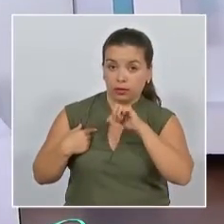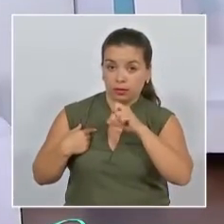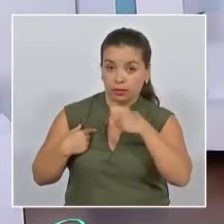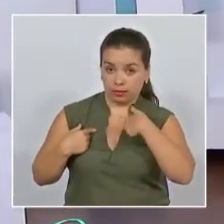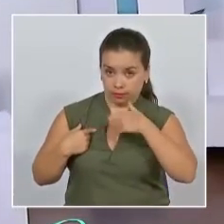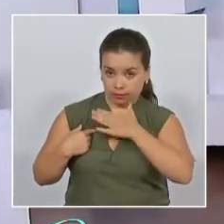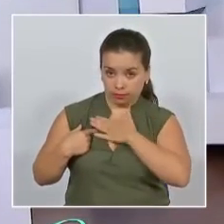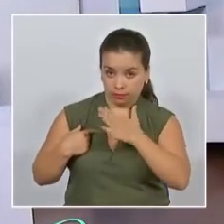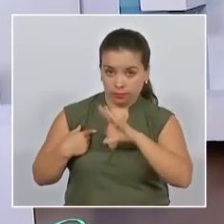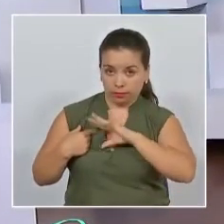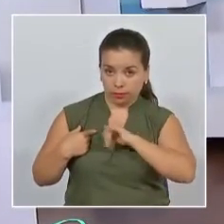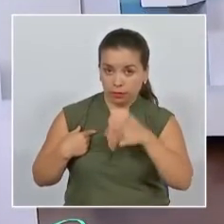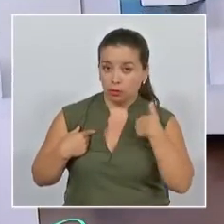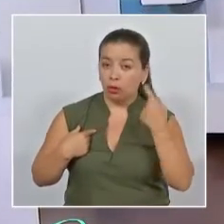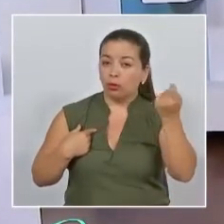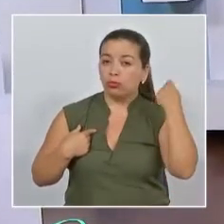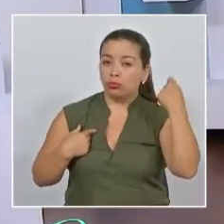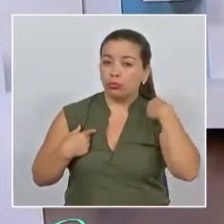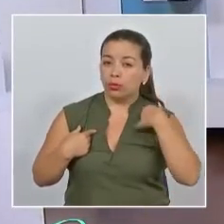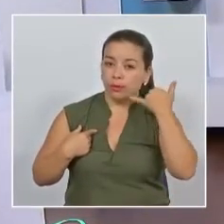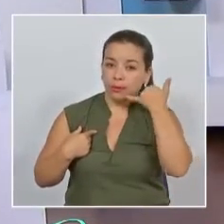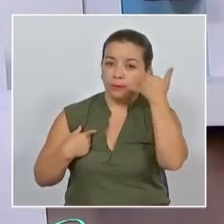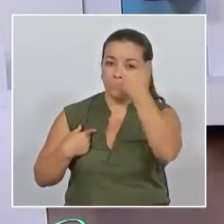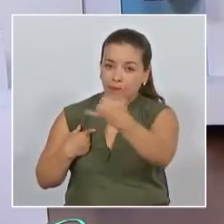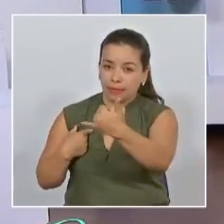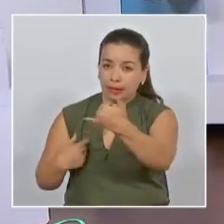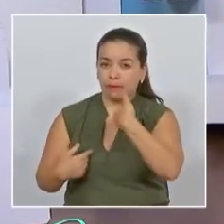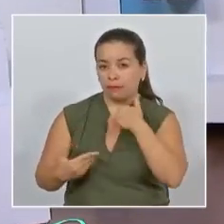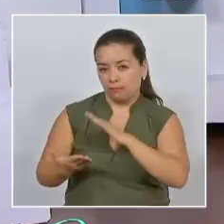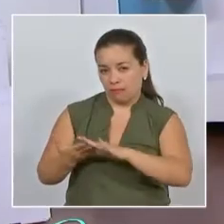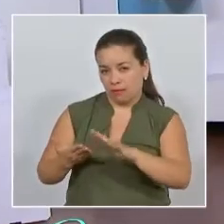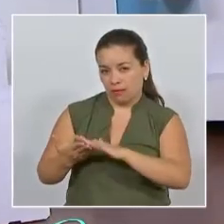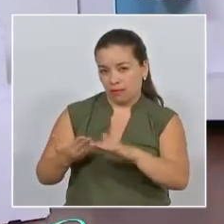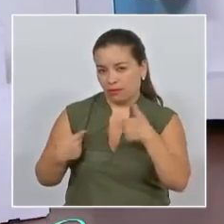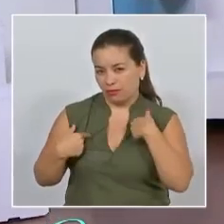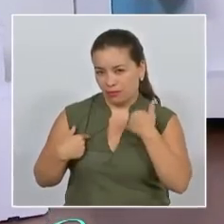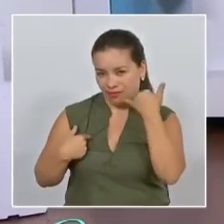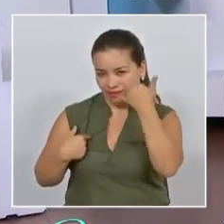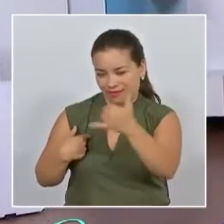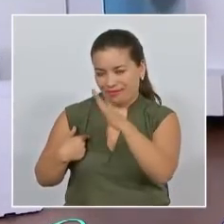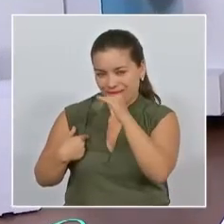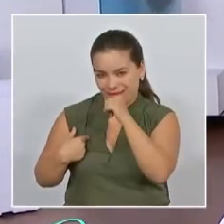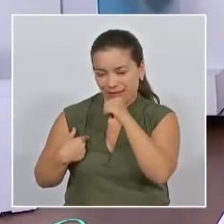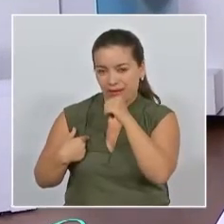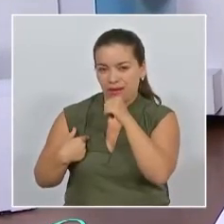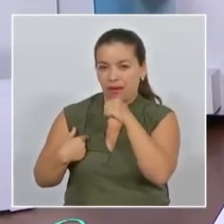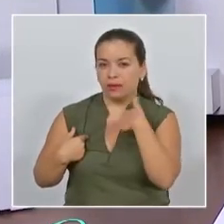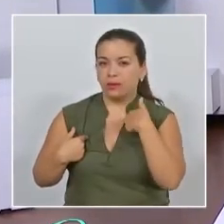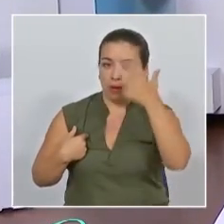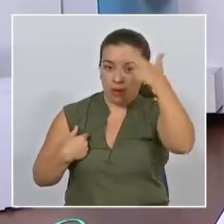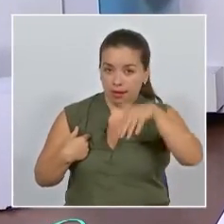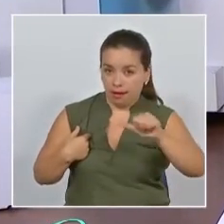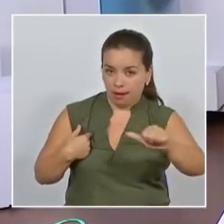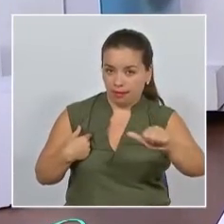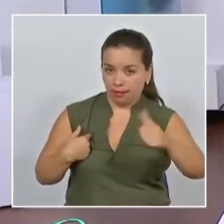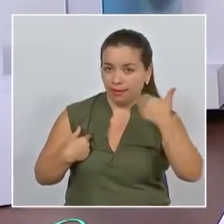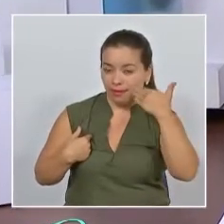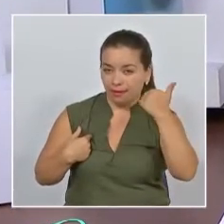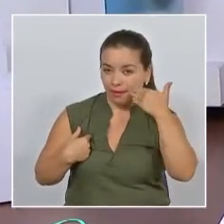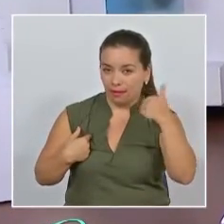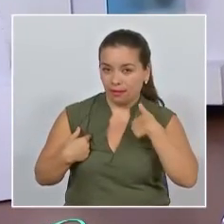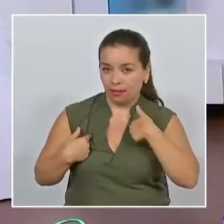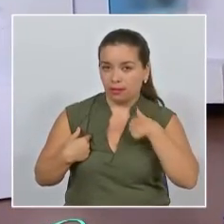Cali. Yo llamé ahorita para lo del herpes zóster, qué pena que no me identifiqué. Yo soy hija de la señora,